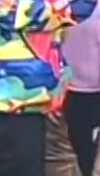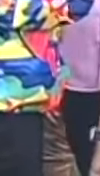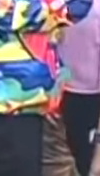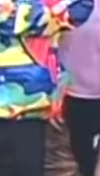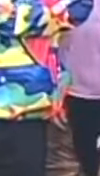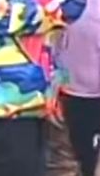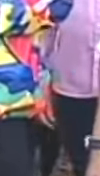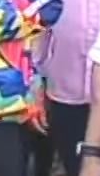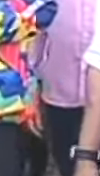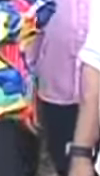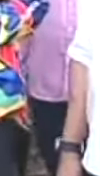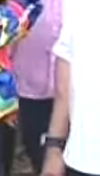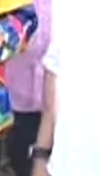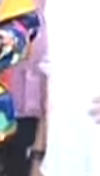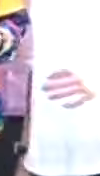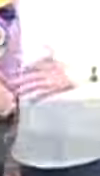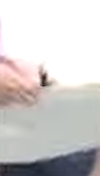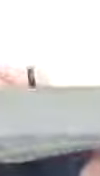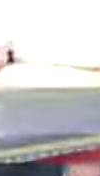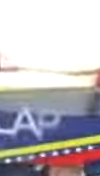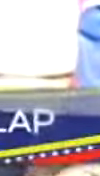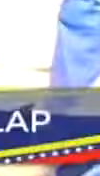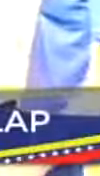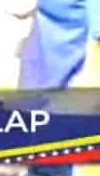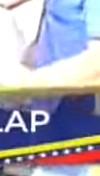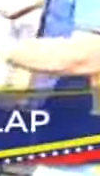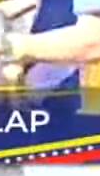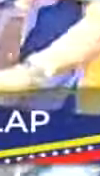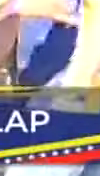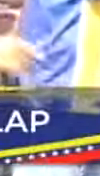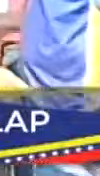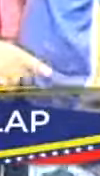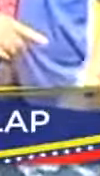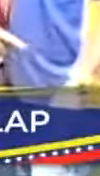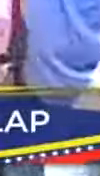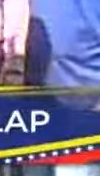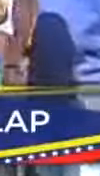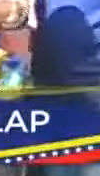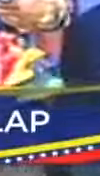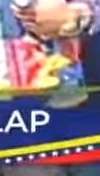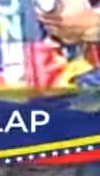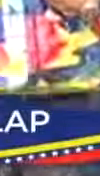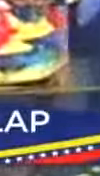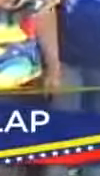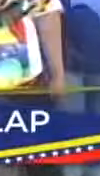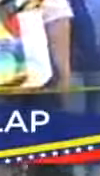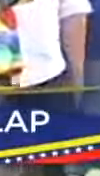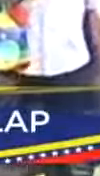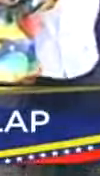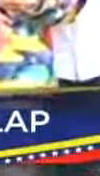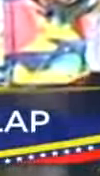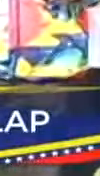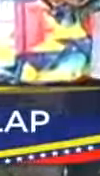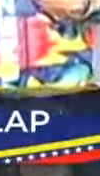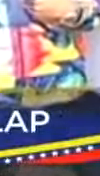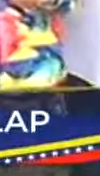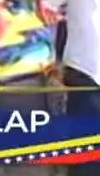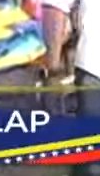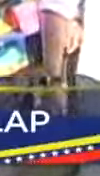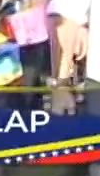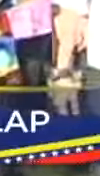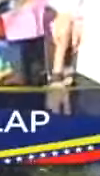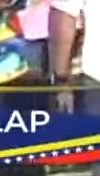una de las productoras de acá del estado Guárico, específicamente productora de harina de